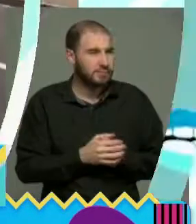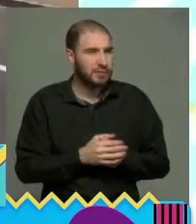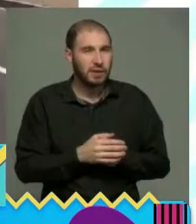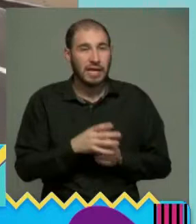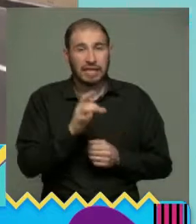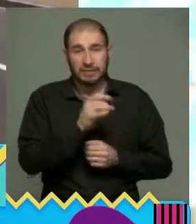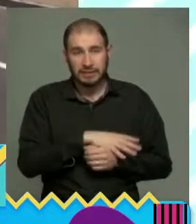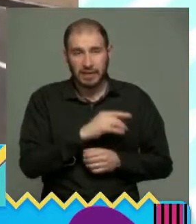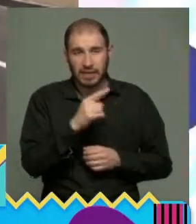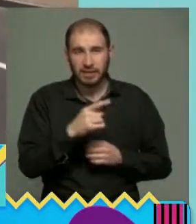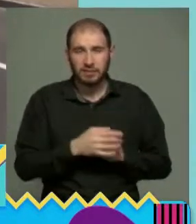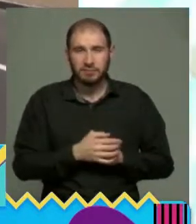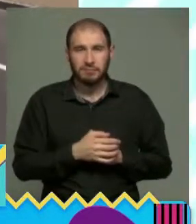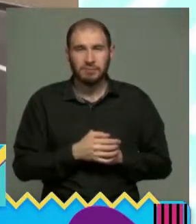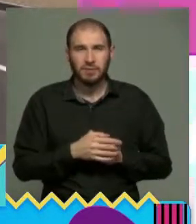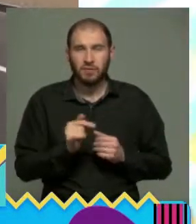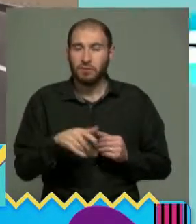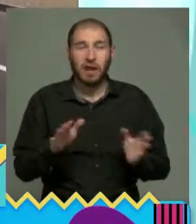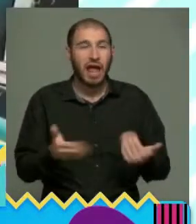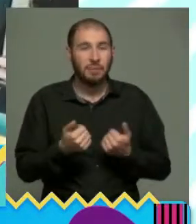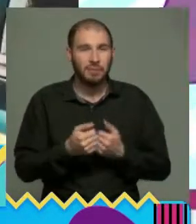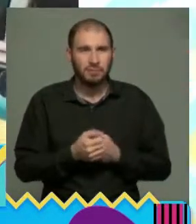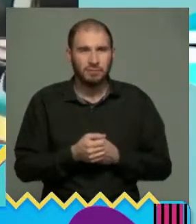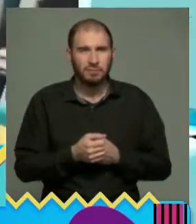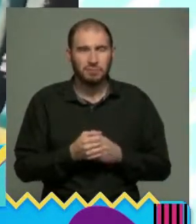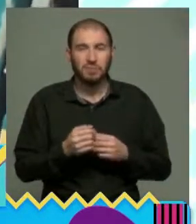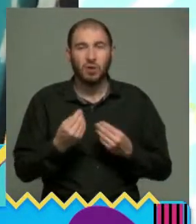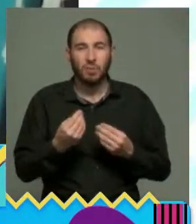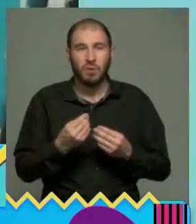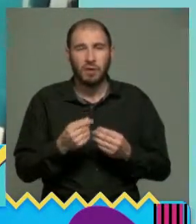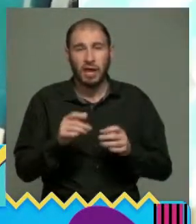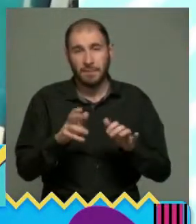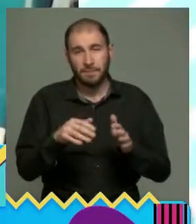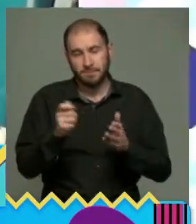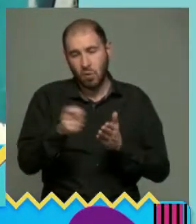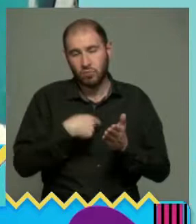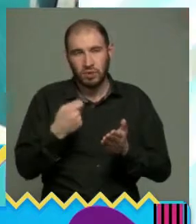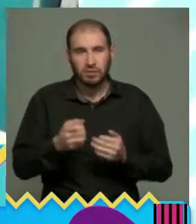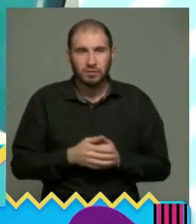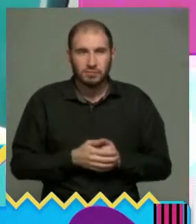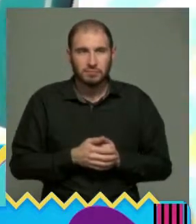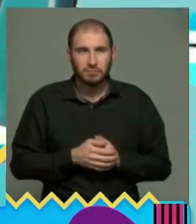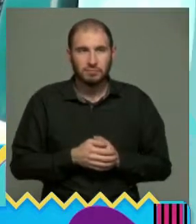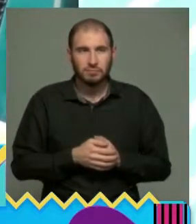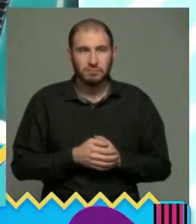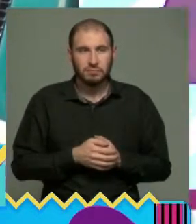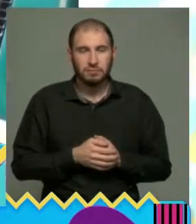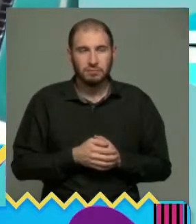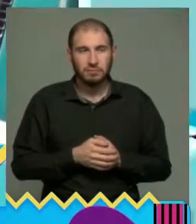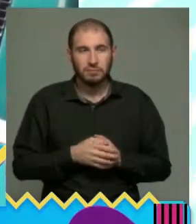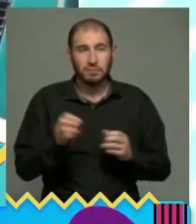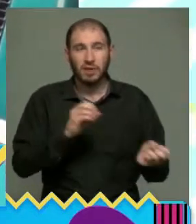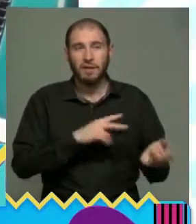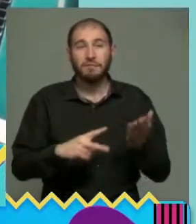Chile casi en forma instantánea, a través de forma electrónica, lo pasan a